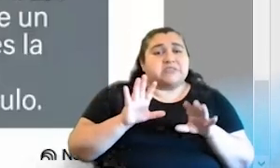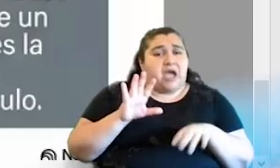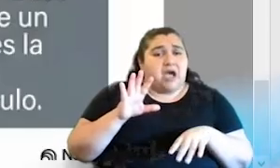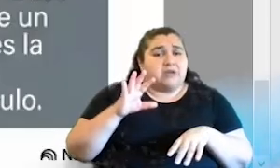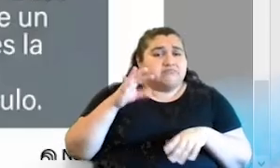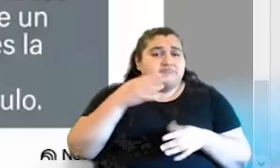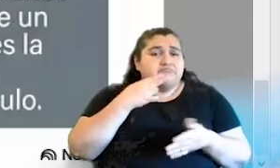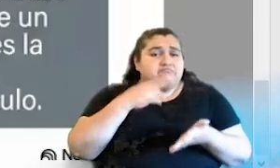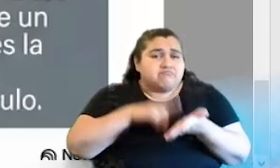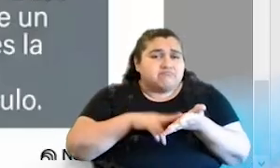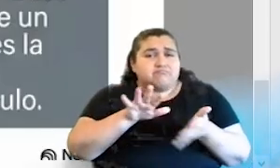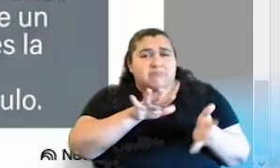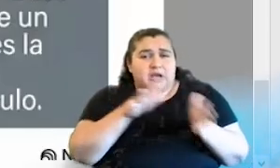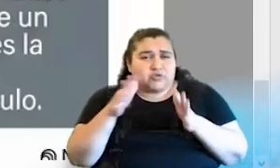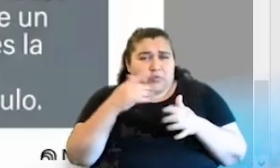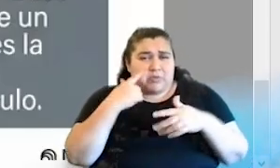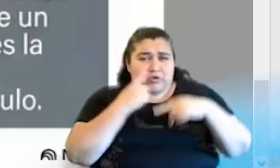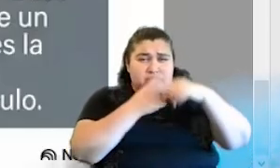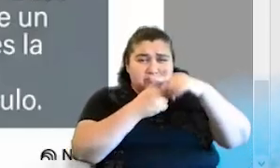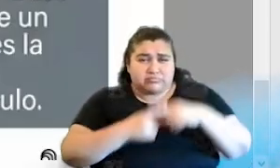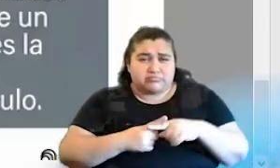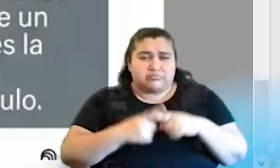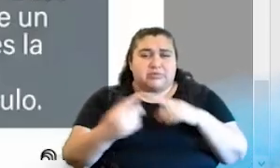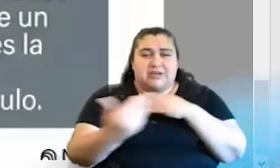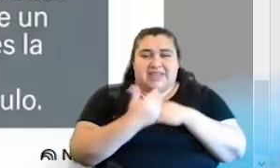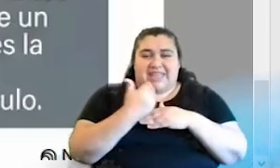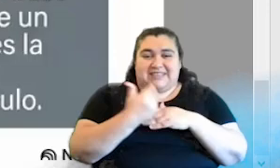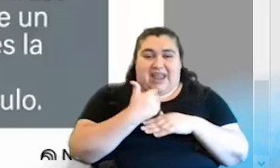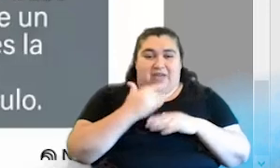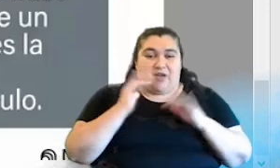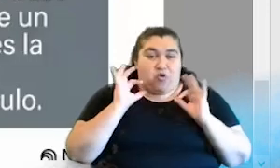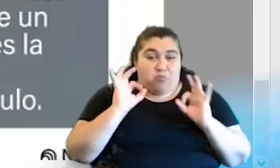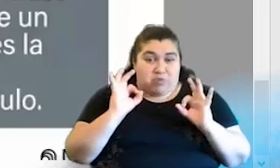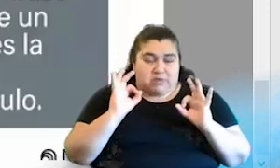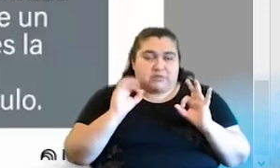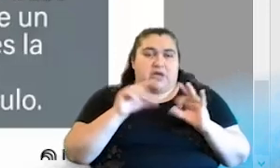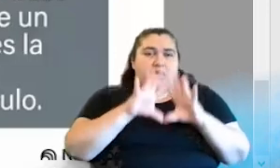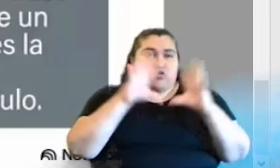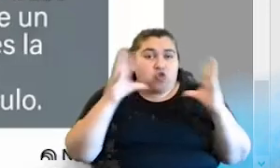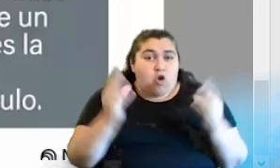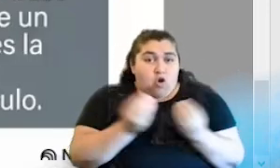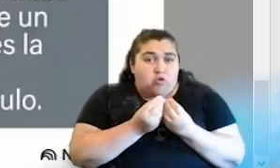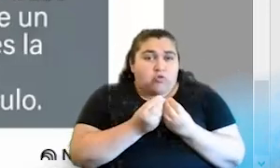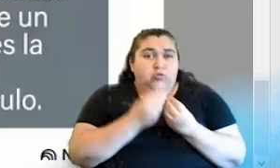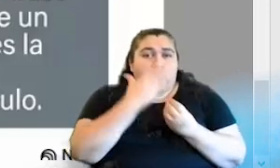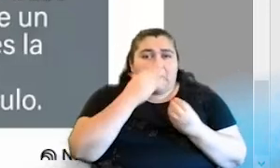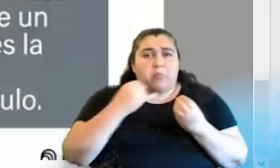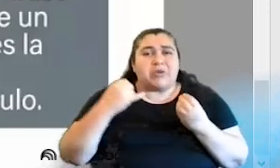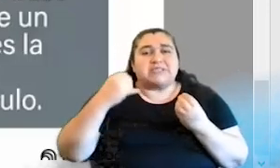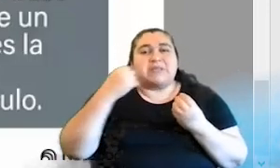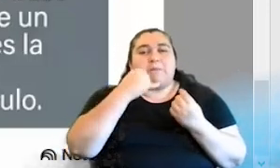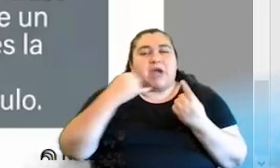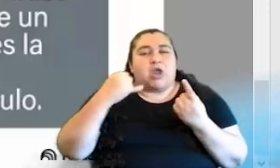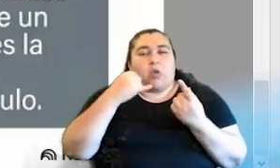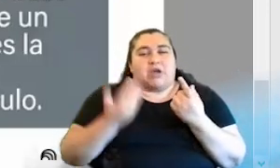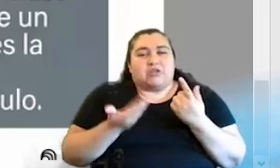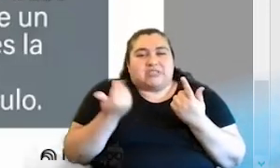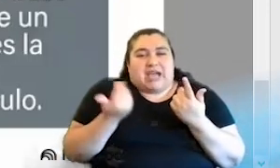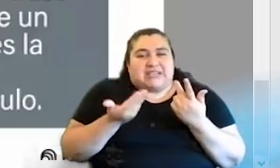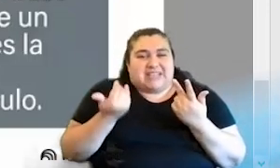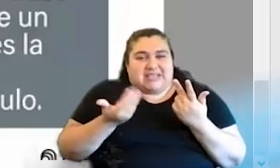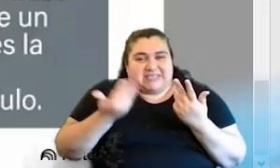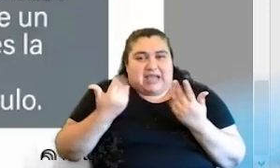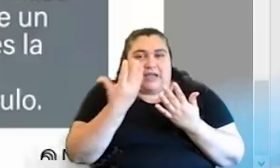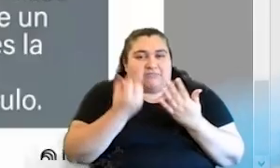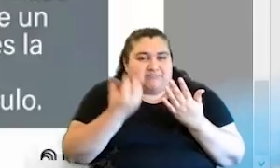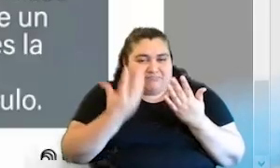una sumatoria, se obtiene la ganancia bruta. A esa sumatoria se le van a restar los gastos necesarios y las deducciones